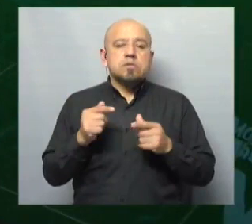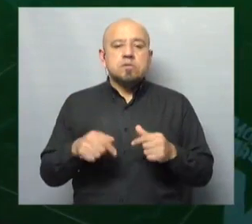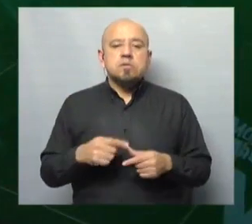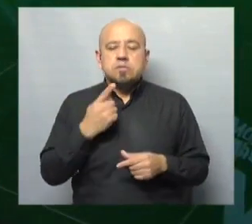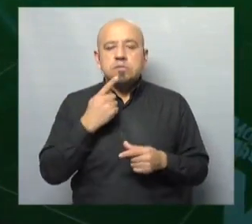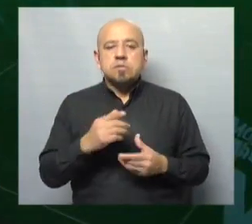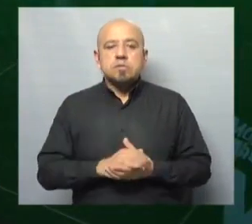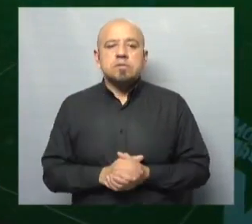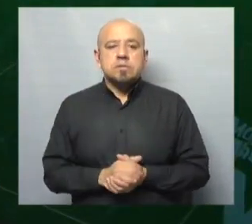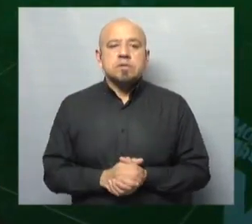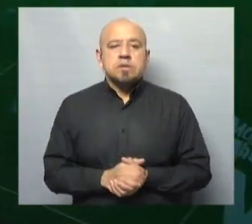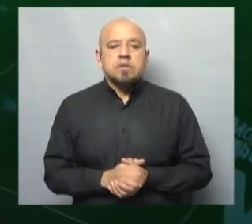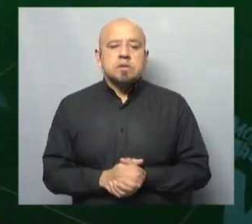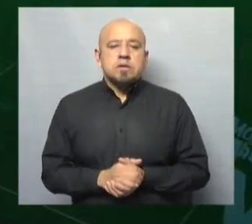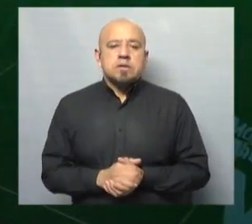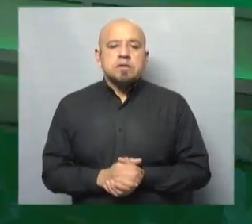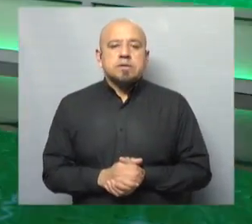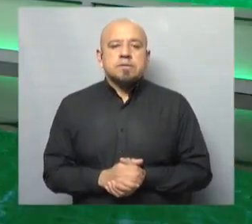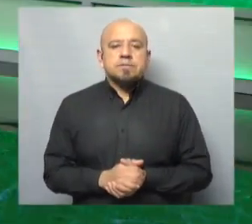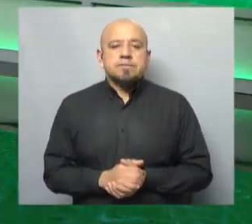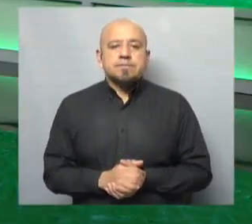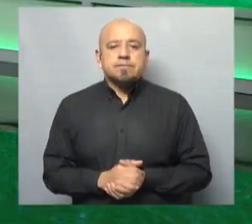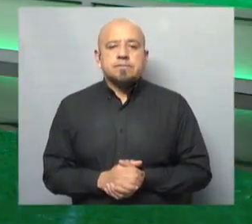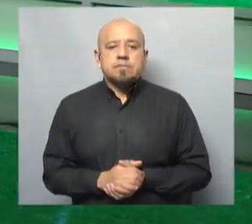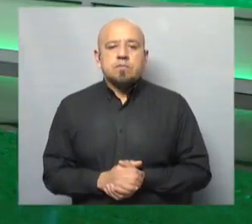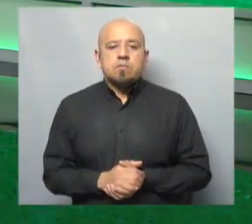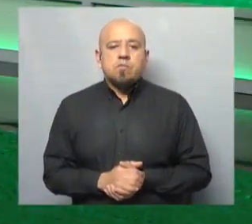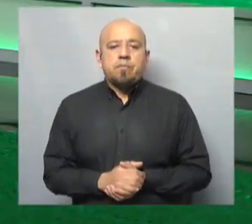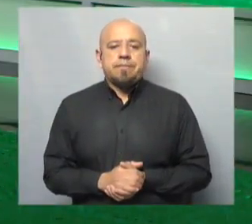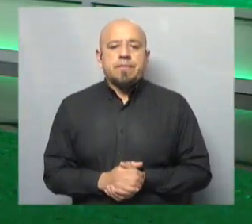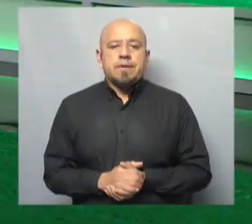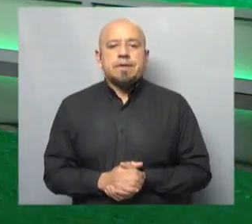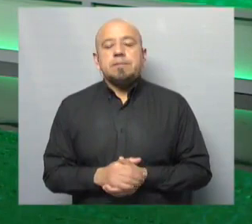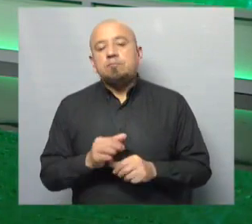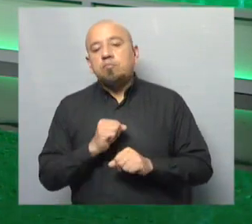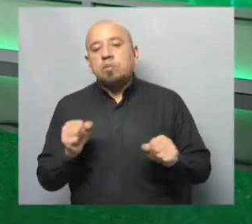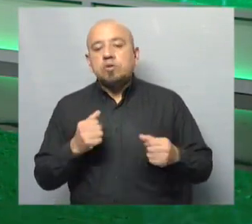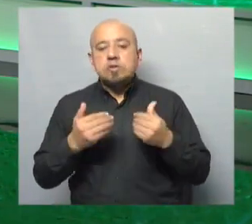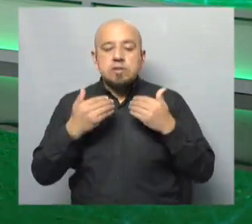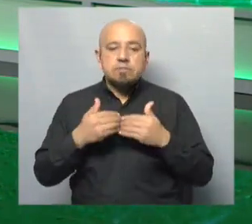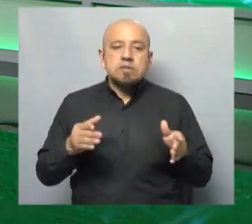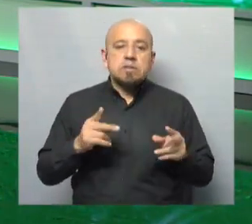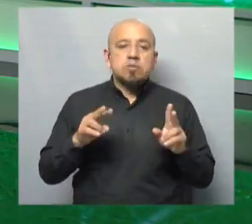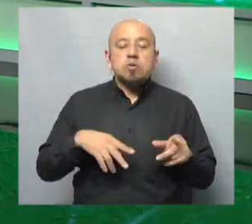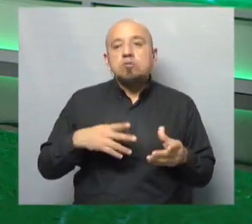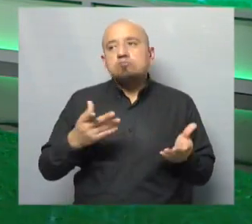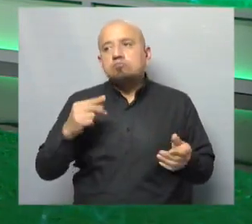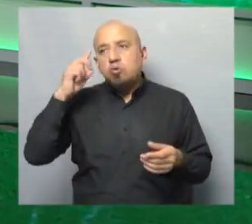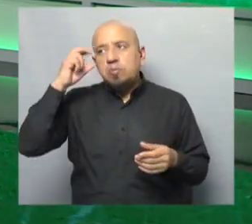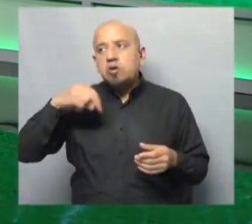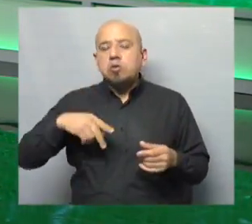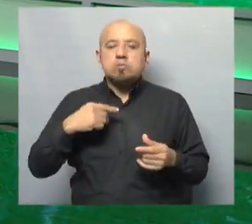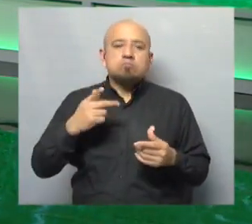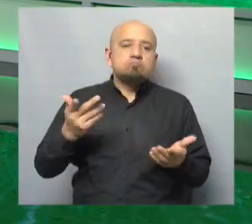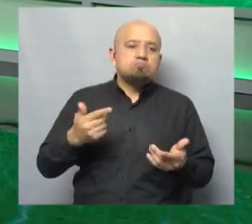político eduardo bienvenidos lejanas tardes como están bien si podemos arrancar desde el lado de la opinión pública de ser bueno como ha sido